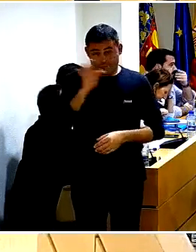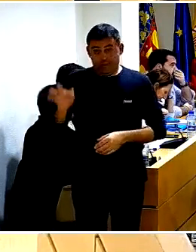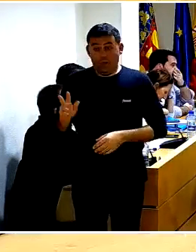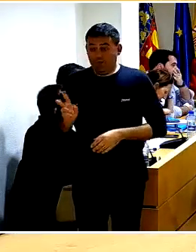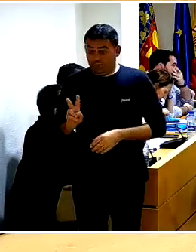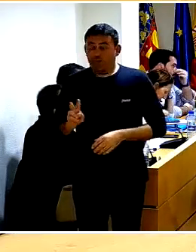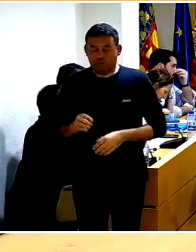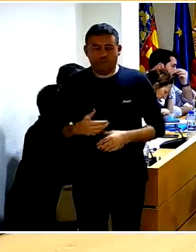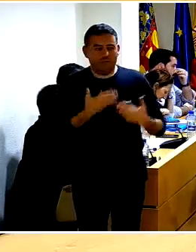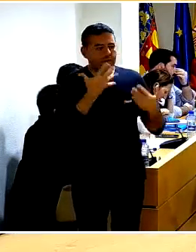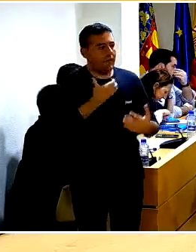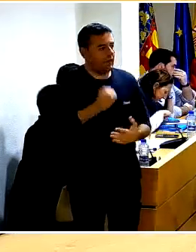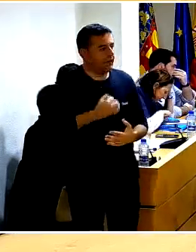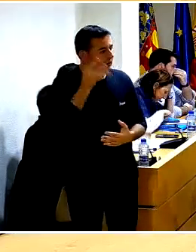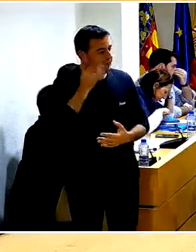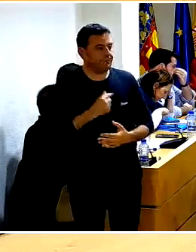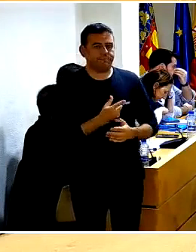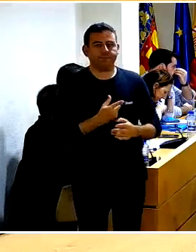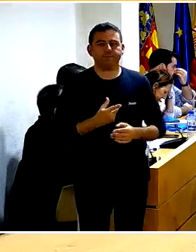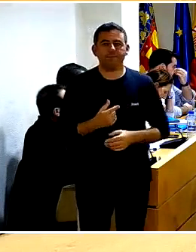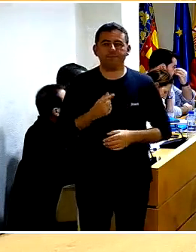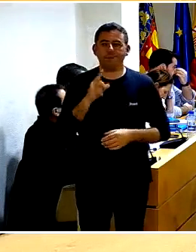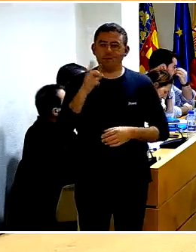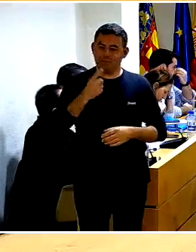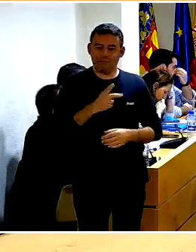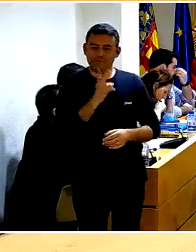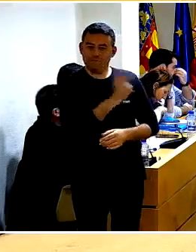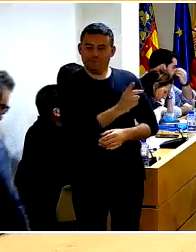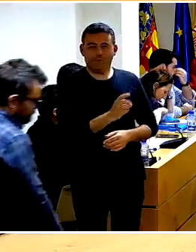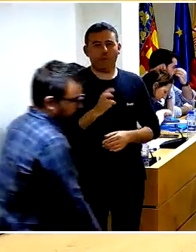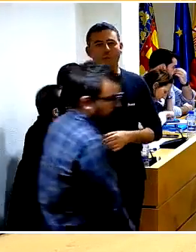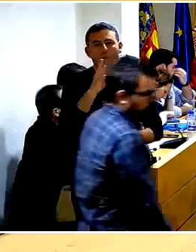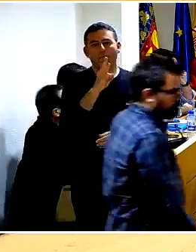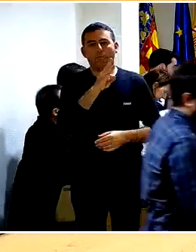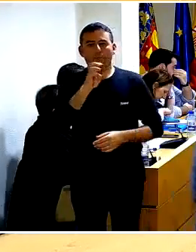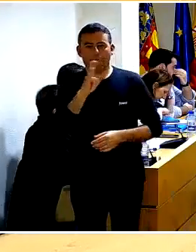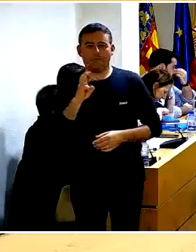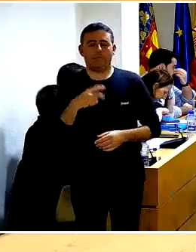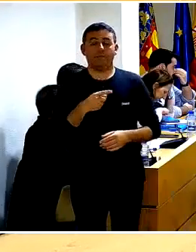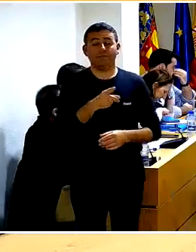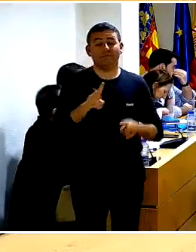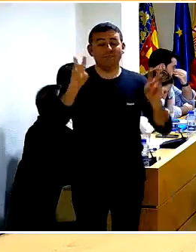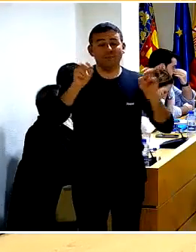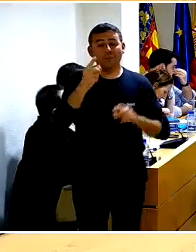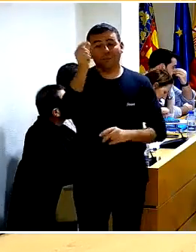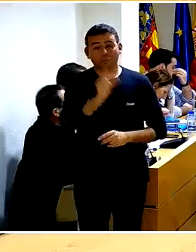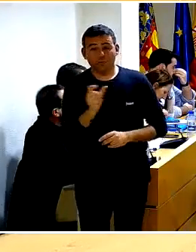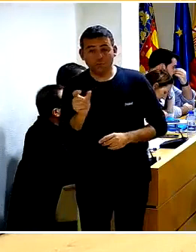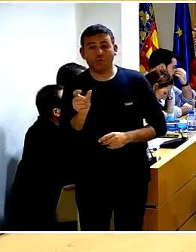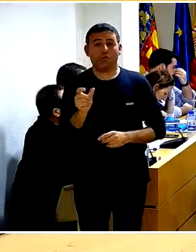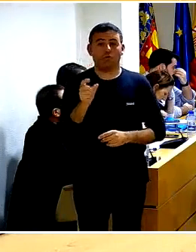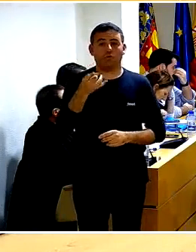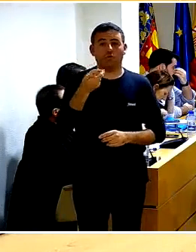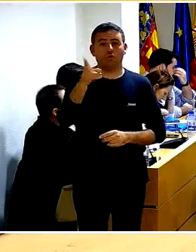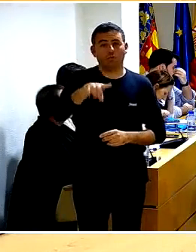Bueno, primero al señor Pep Val. El señor Pep Val, si quiere podemos hablar de los presupuestos del 2015, de 2014, 2013,